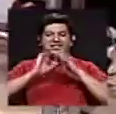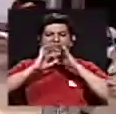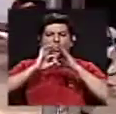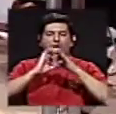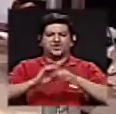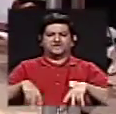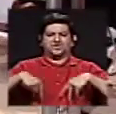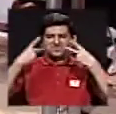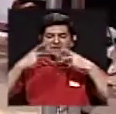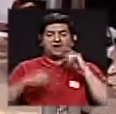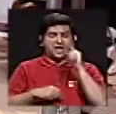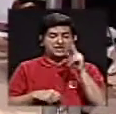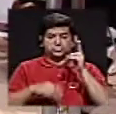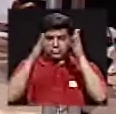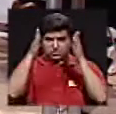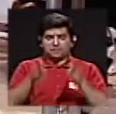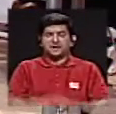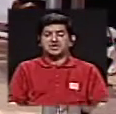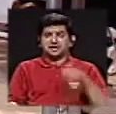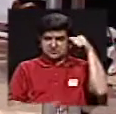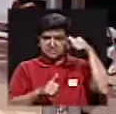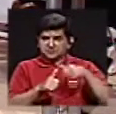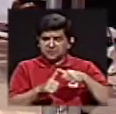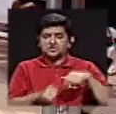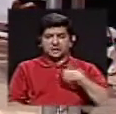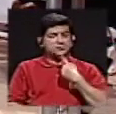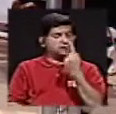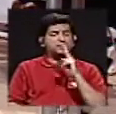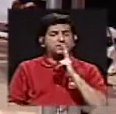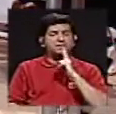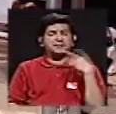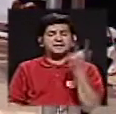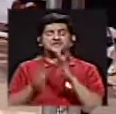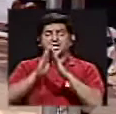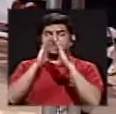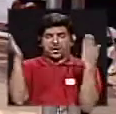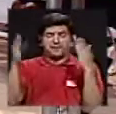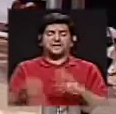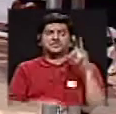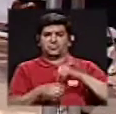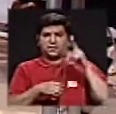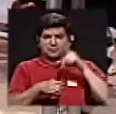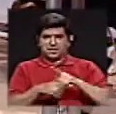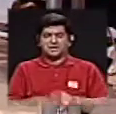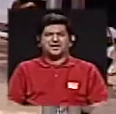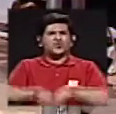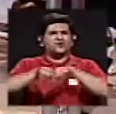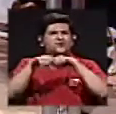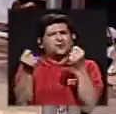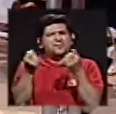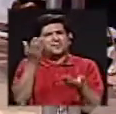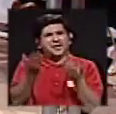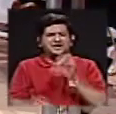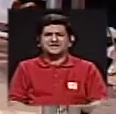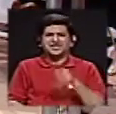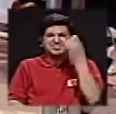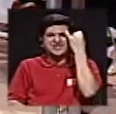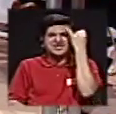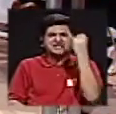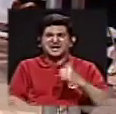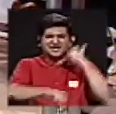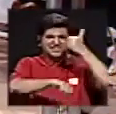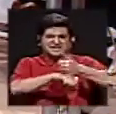bueno los compañeros de coalición villano no me dejan mentir de que siempre estuvo la apertura de generar esa participación y de romper un poquito con esos cánones verdad y